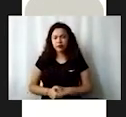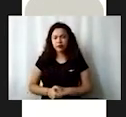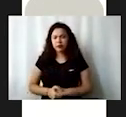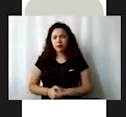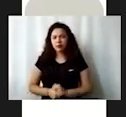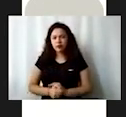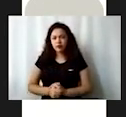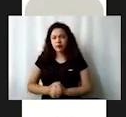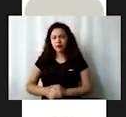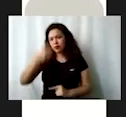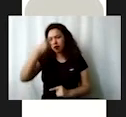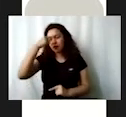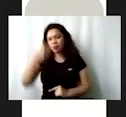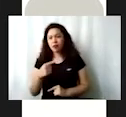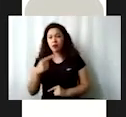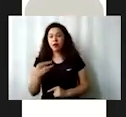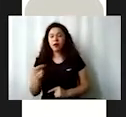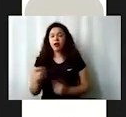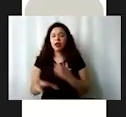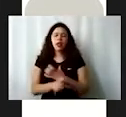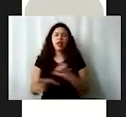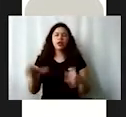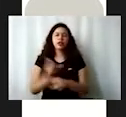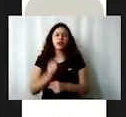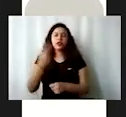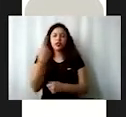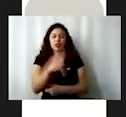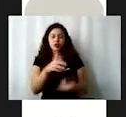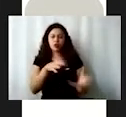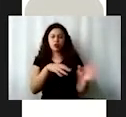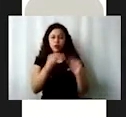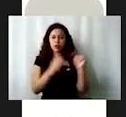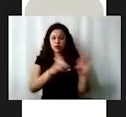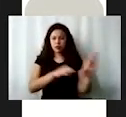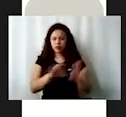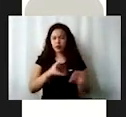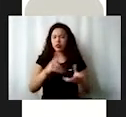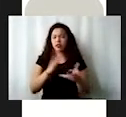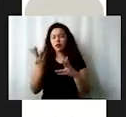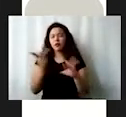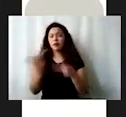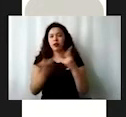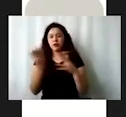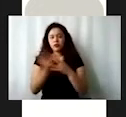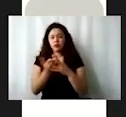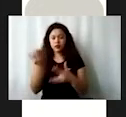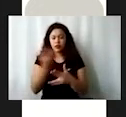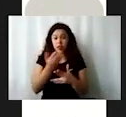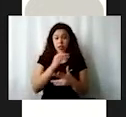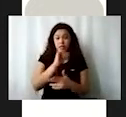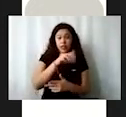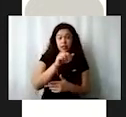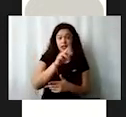los aspectos inherentes, propios. Así es como vas a dividir las preguntas en aspectos inherentes y